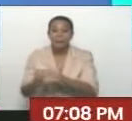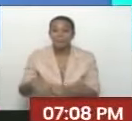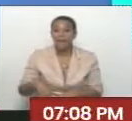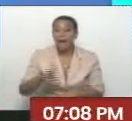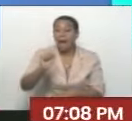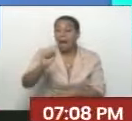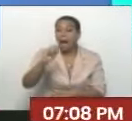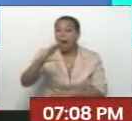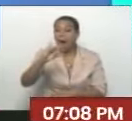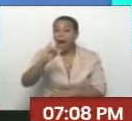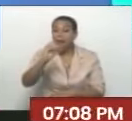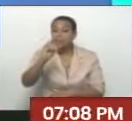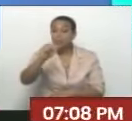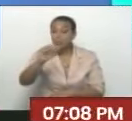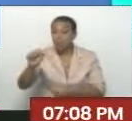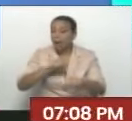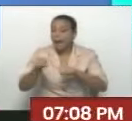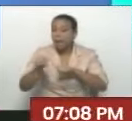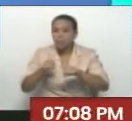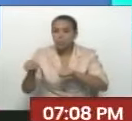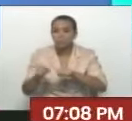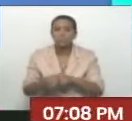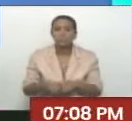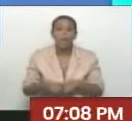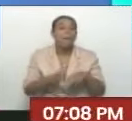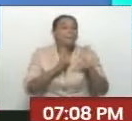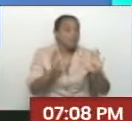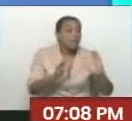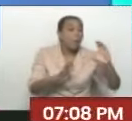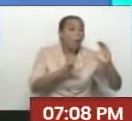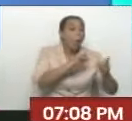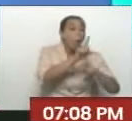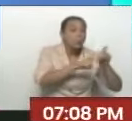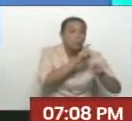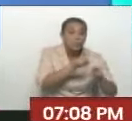En la acción, venimos de la acción,